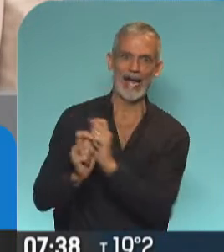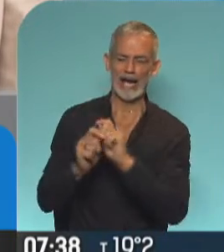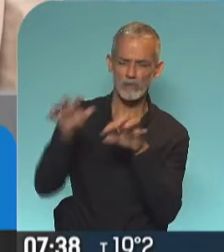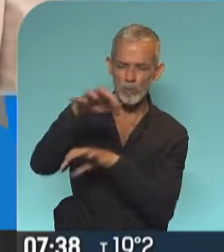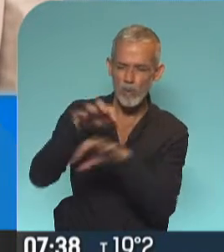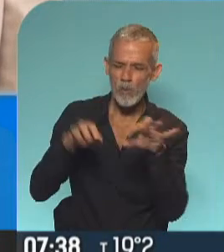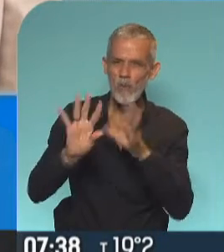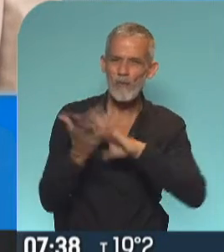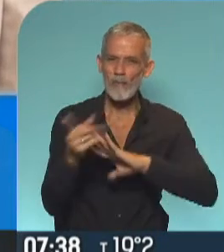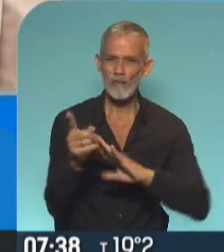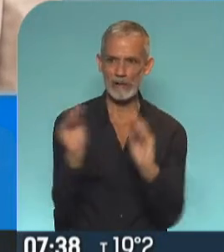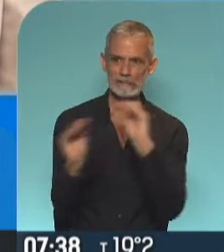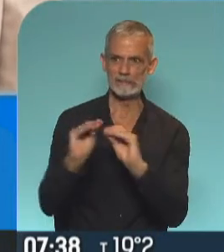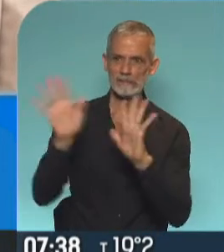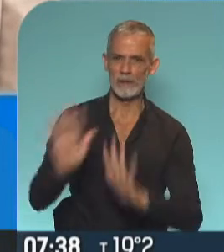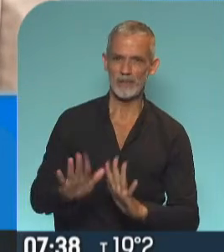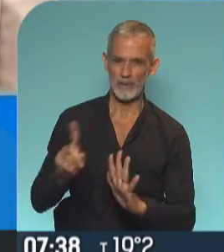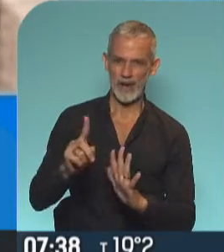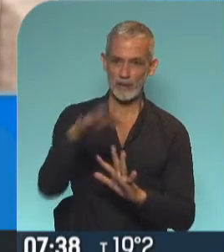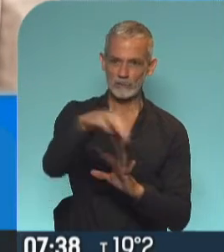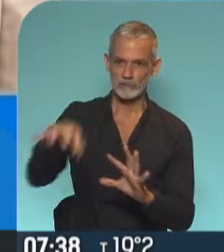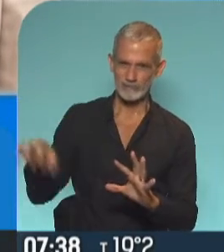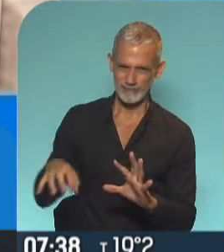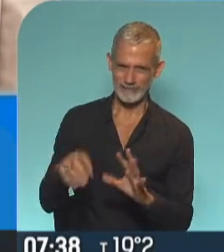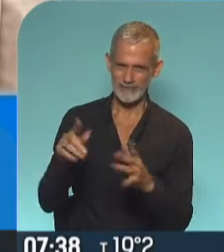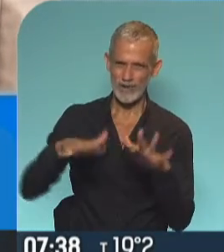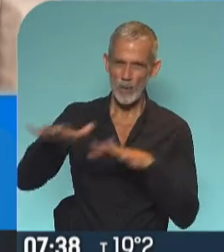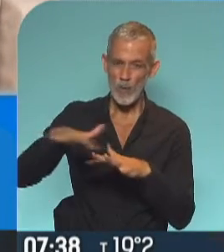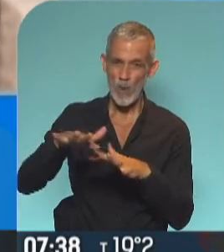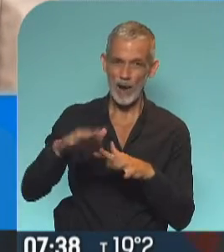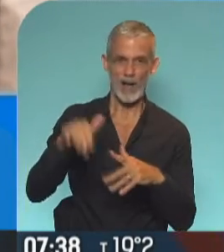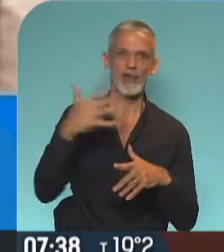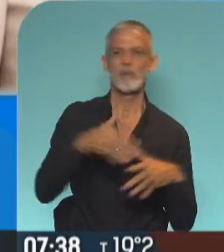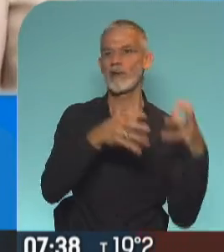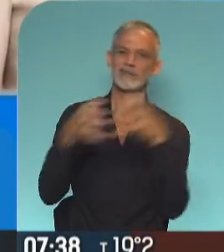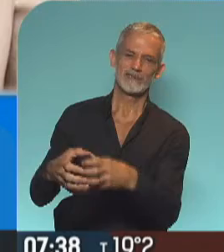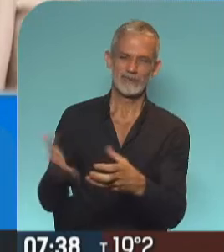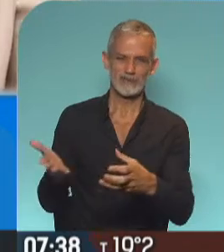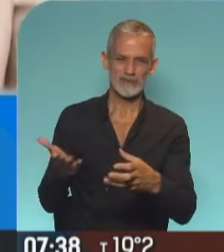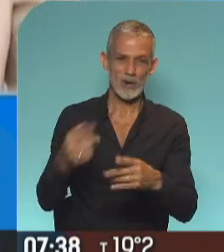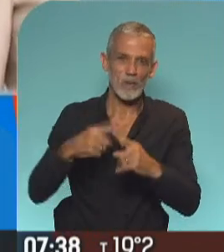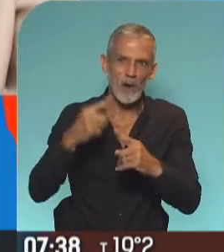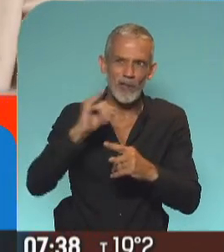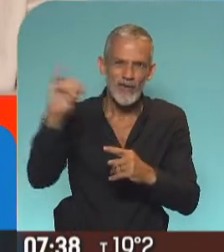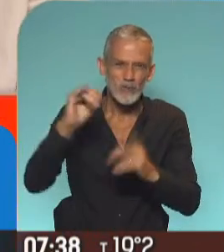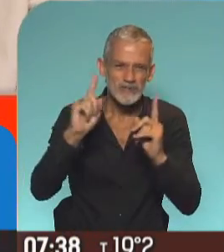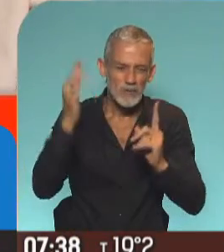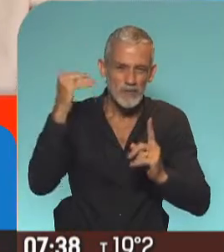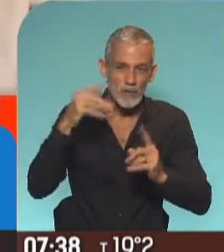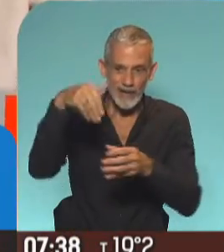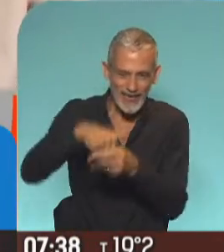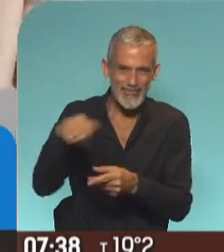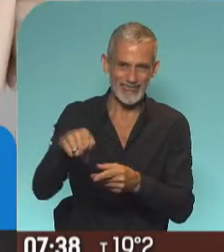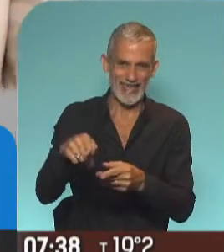en las condiciones justamente de aislamiento en varios centros de la provincia, atentos a las denuncias que habían hecho quienes estaban en el